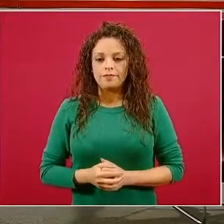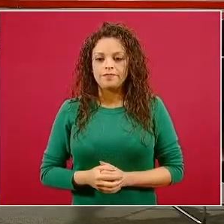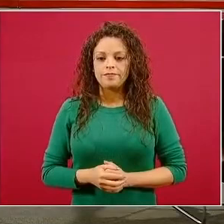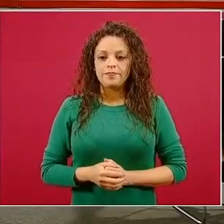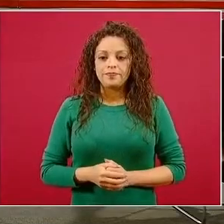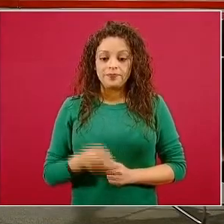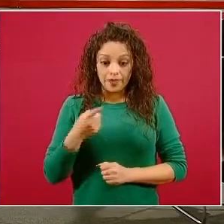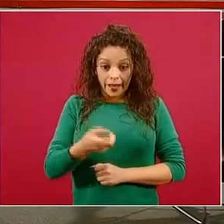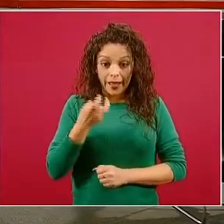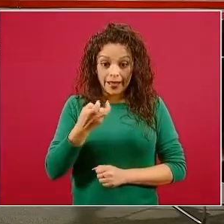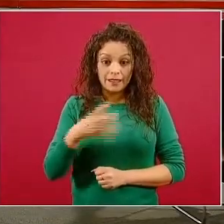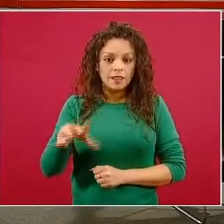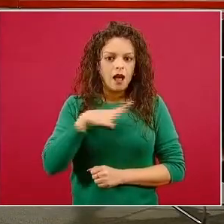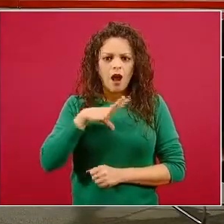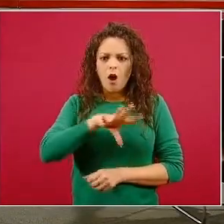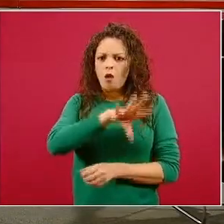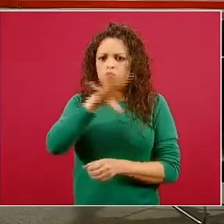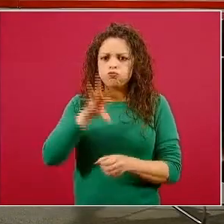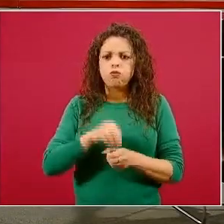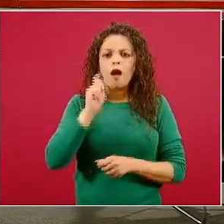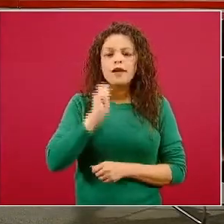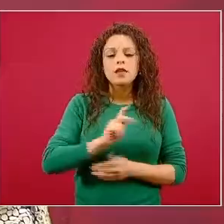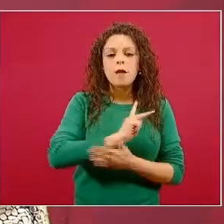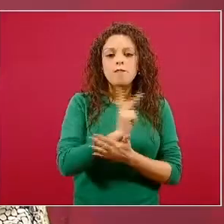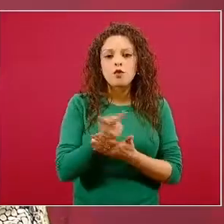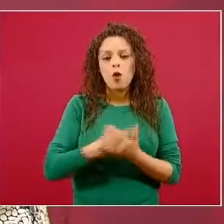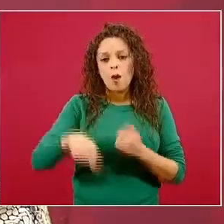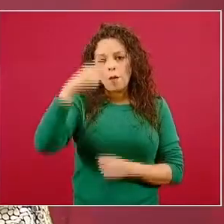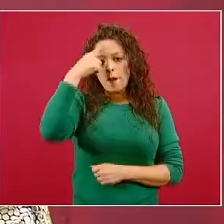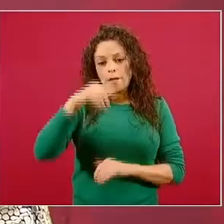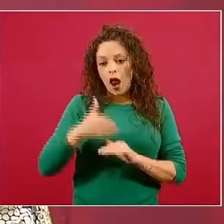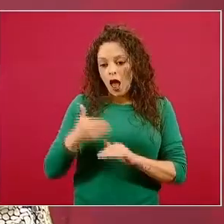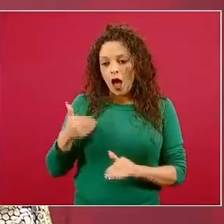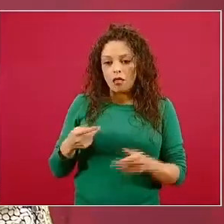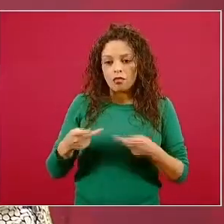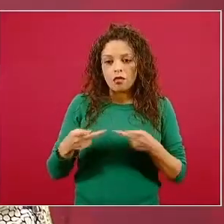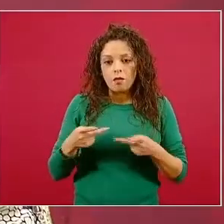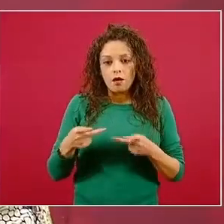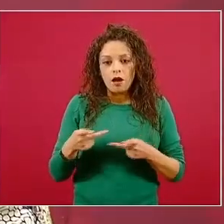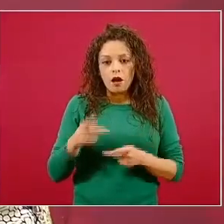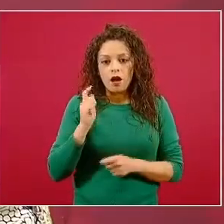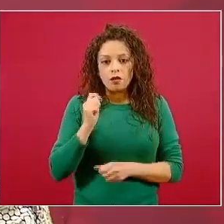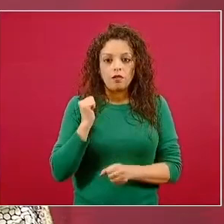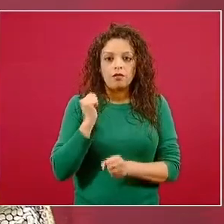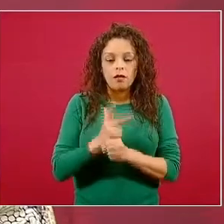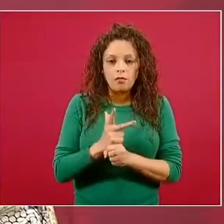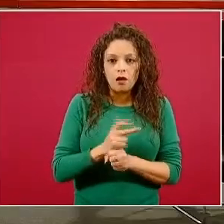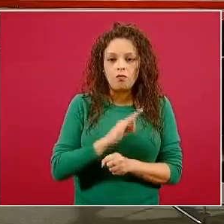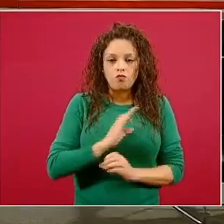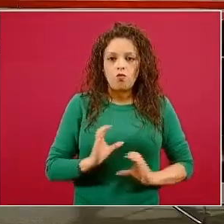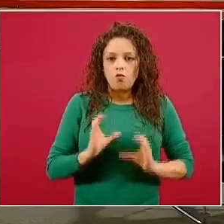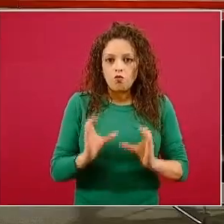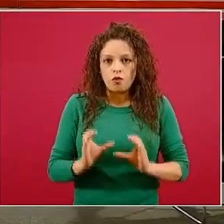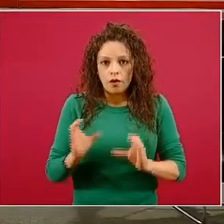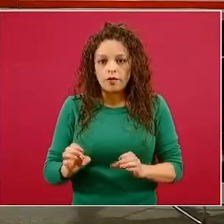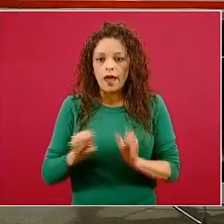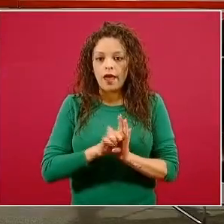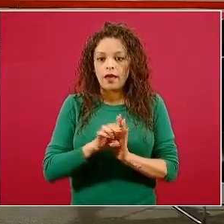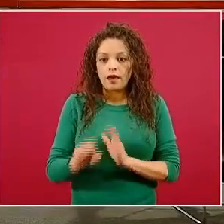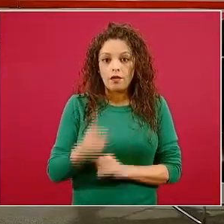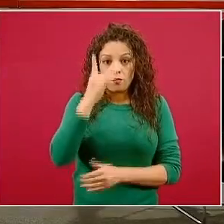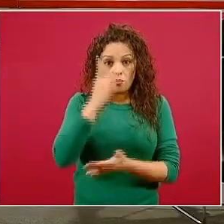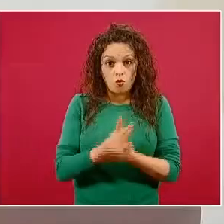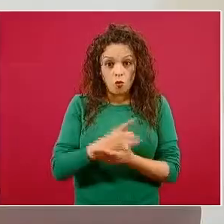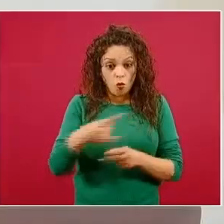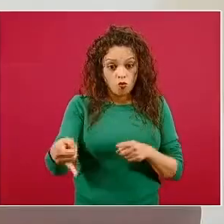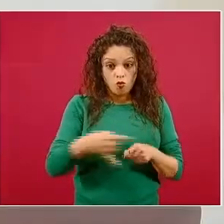todo un programa de prevención combinada, como es la parte, por ejemplo, de tener condones. No es nada más